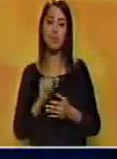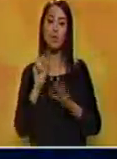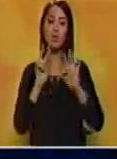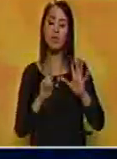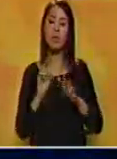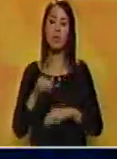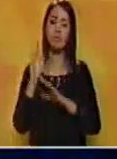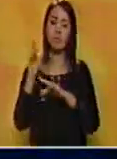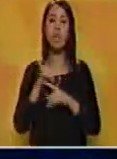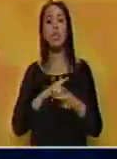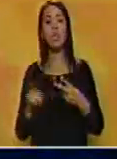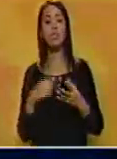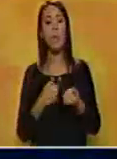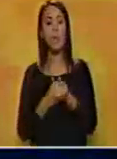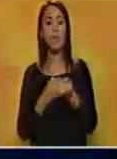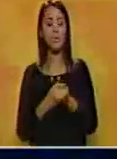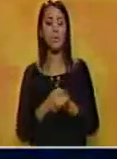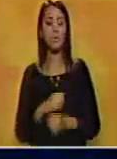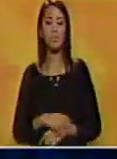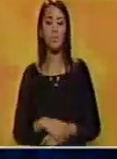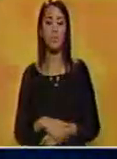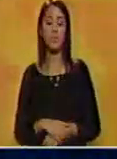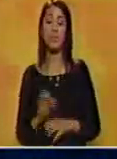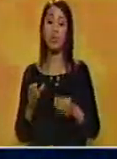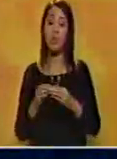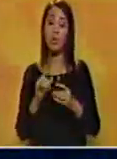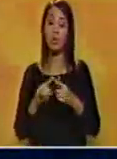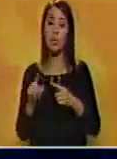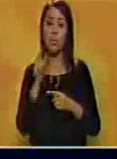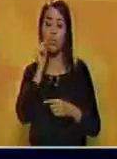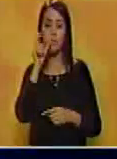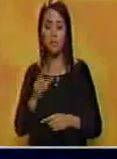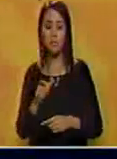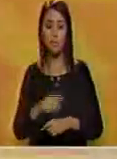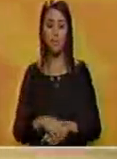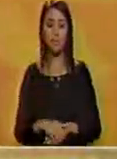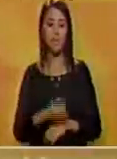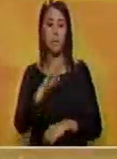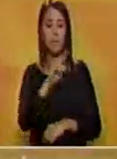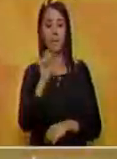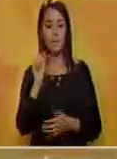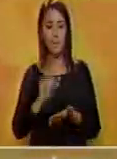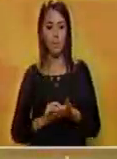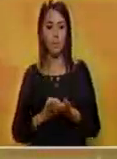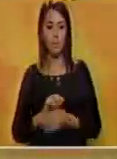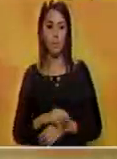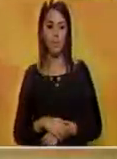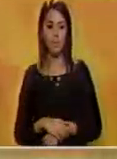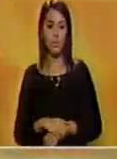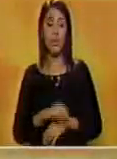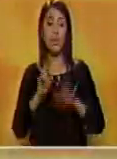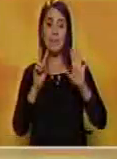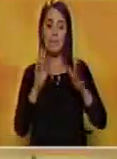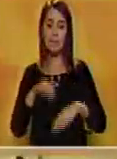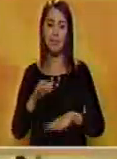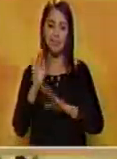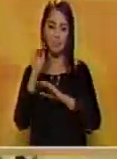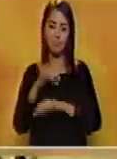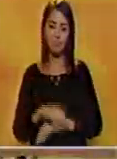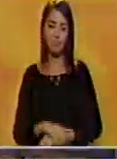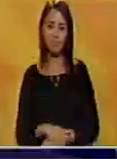y 6 asistencias, mientras que por los Saurios, Wendell McKinnes aportó 21 puntos y 7 rebotes.